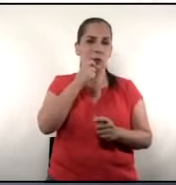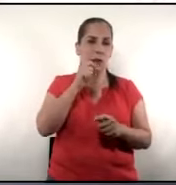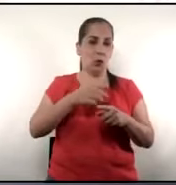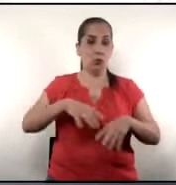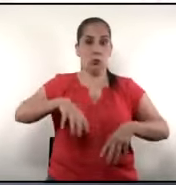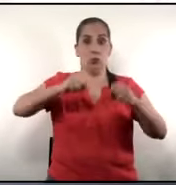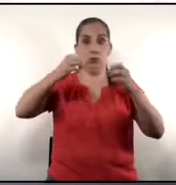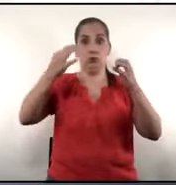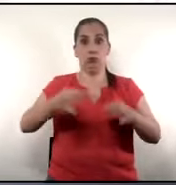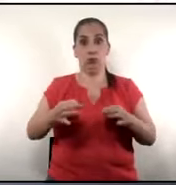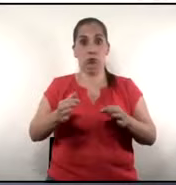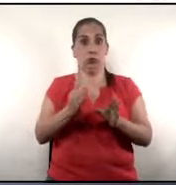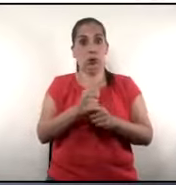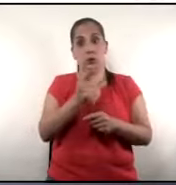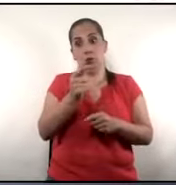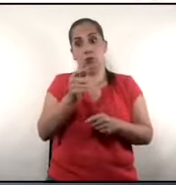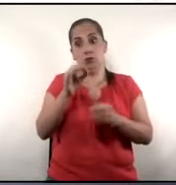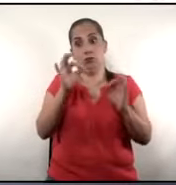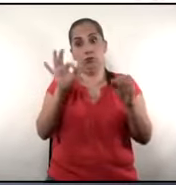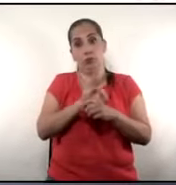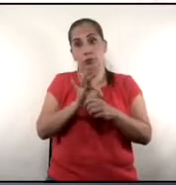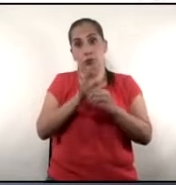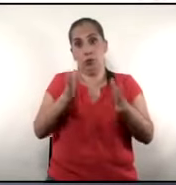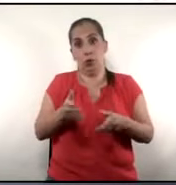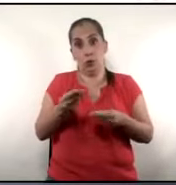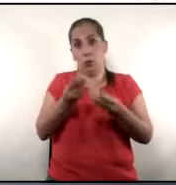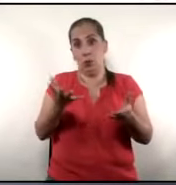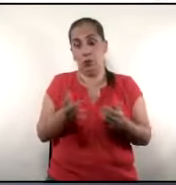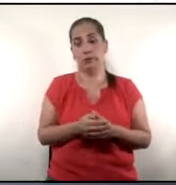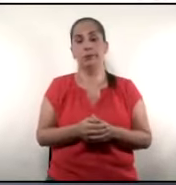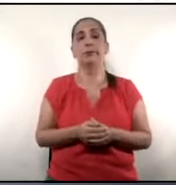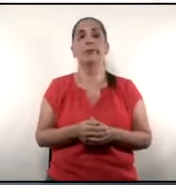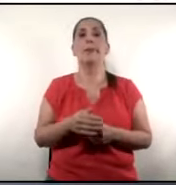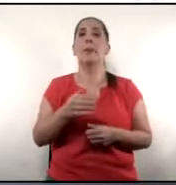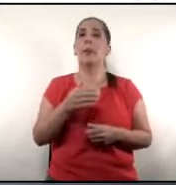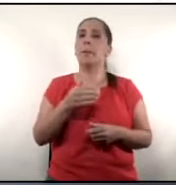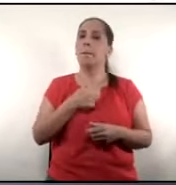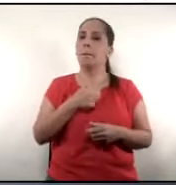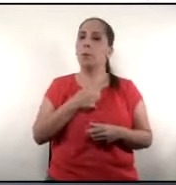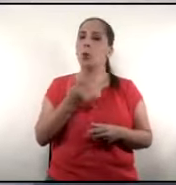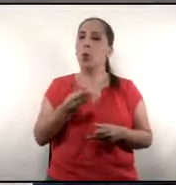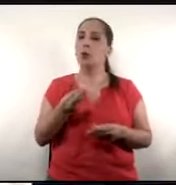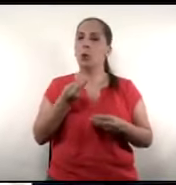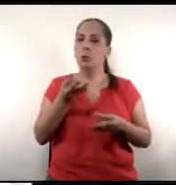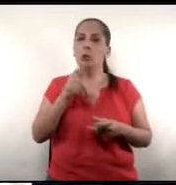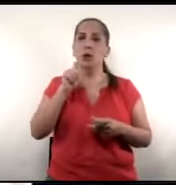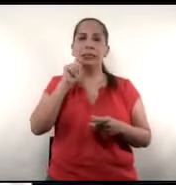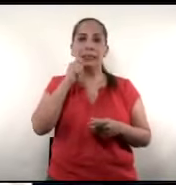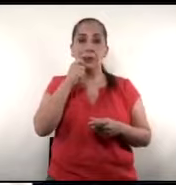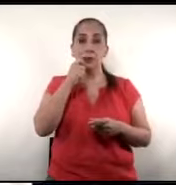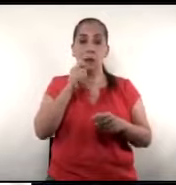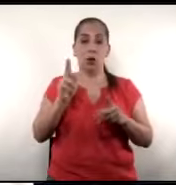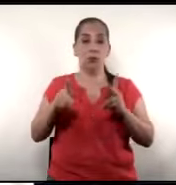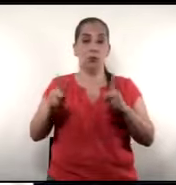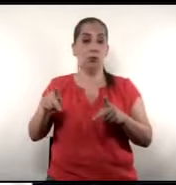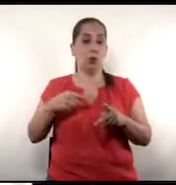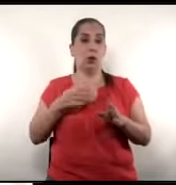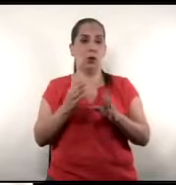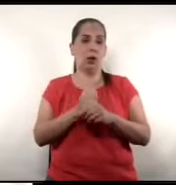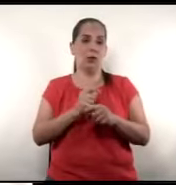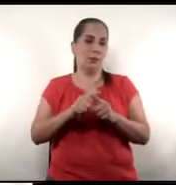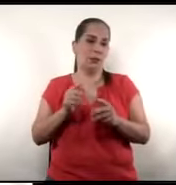tomar un funcionario público. En la medida que hay mucha discrecionalidad, el funcionario la ejerce, y usualmente